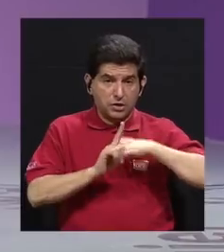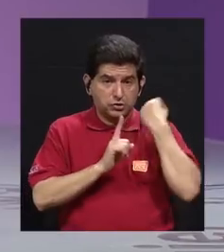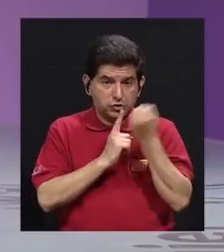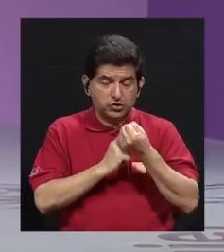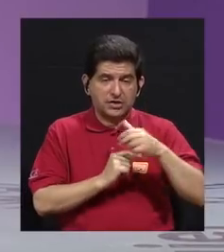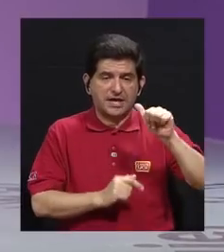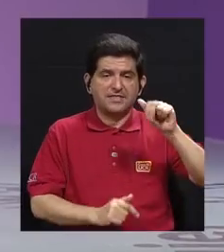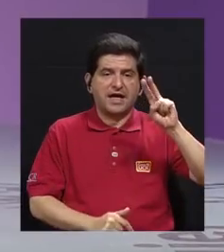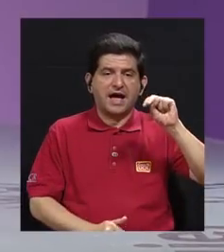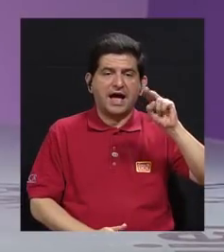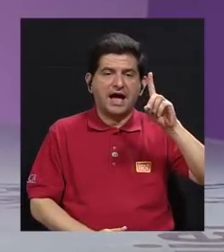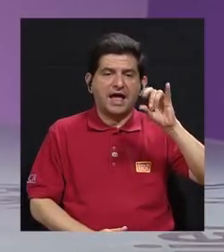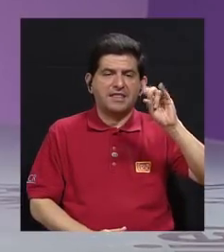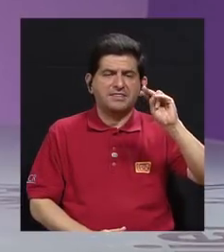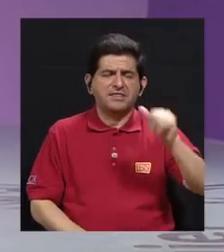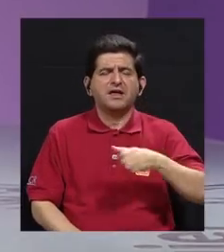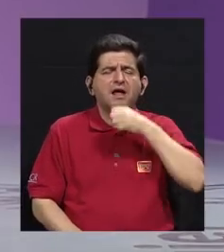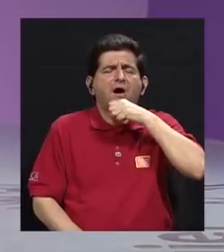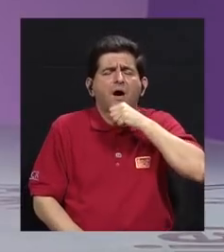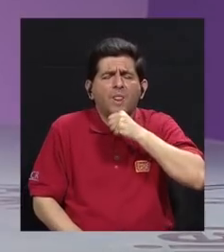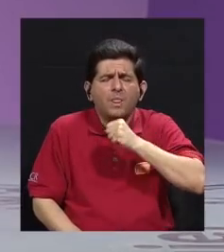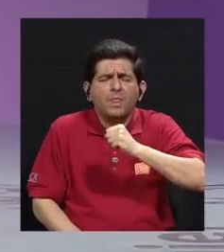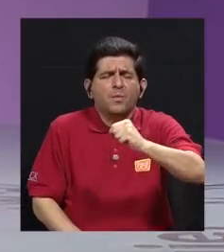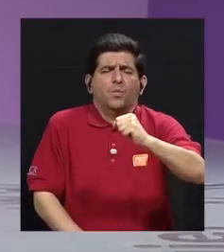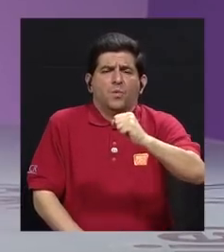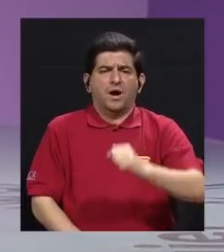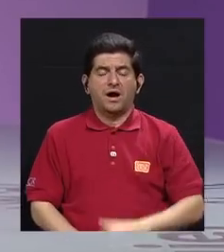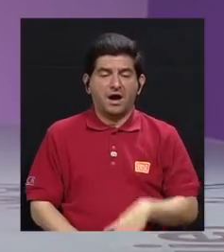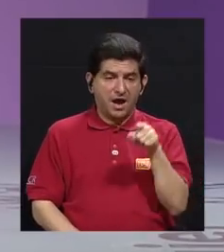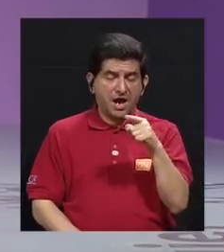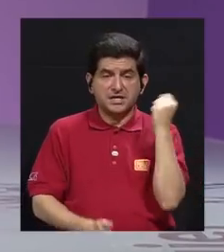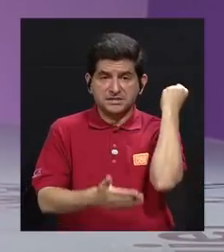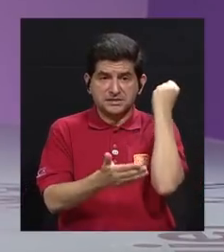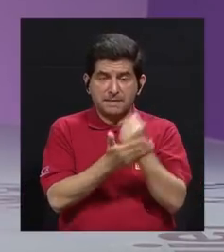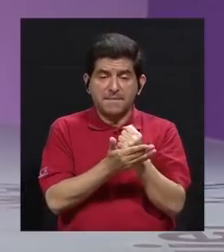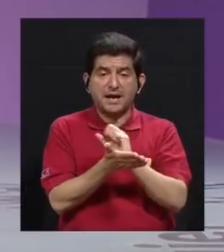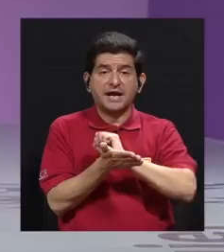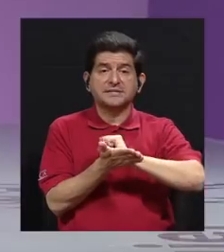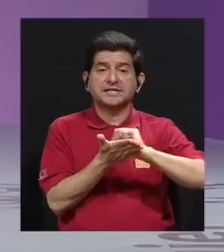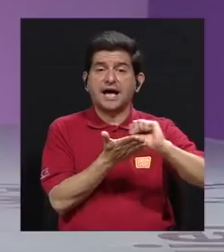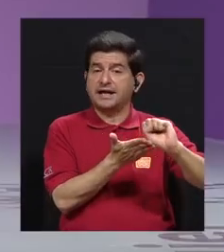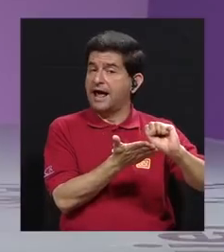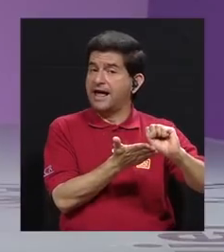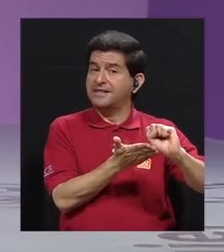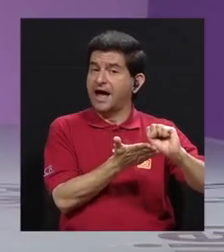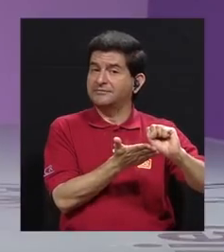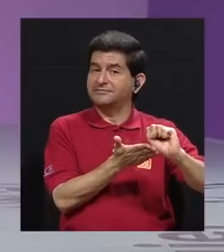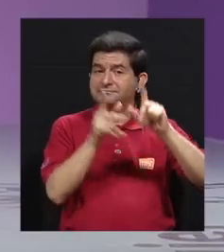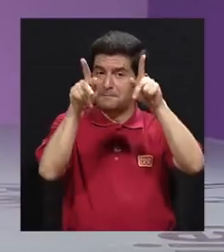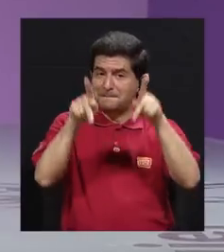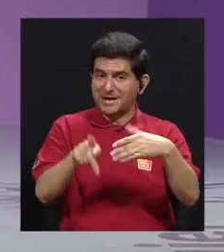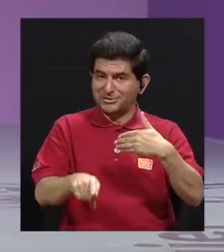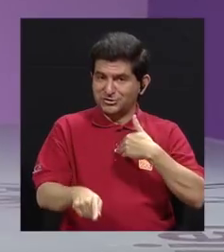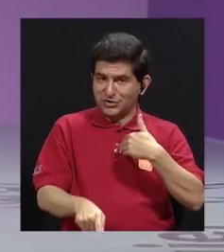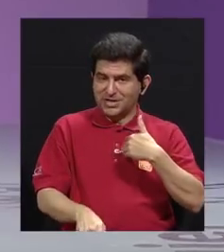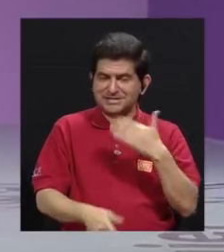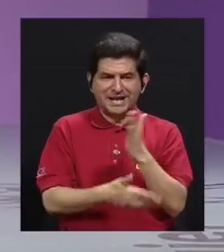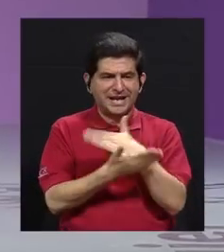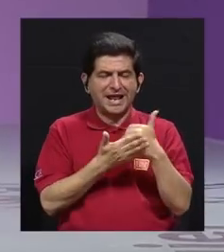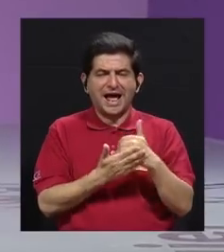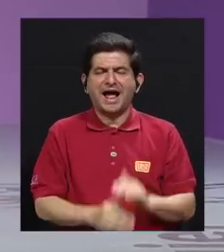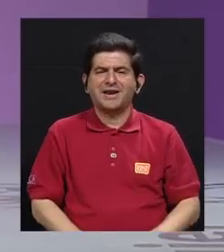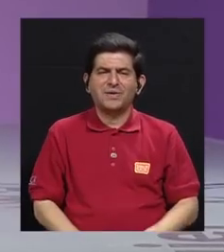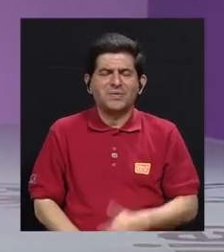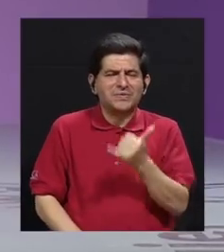la sociedad andina tradicional, o sea, antigua, diríamos, esa es marca de lo sagrado. O sea, las personas